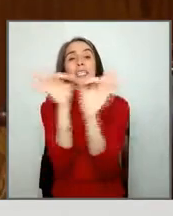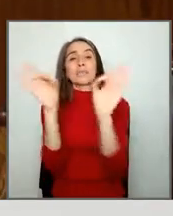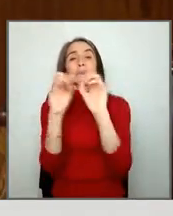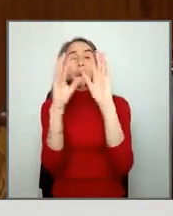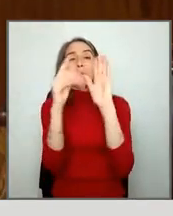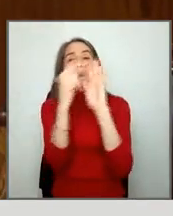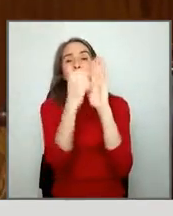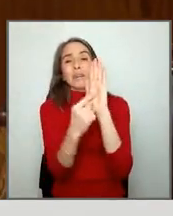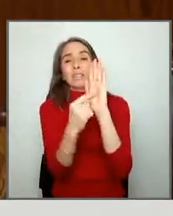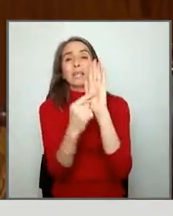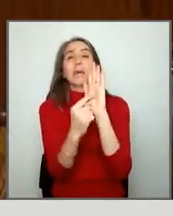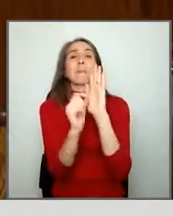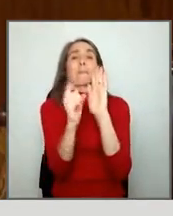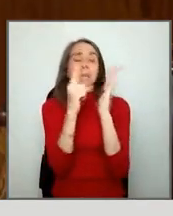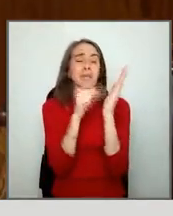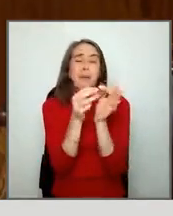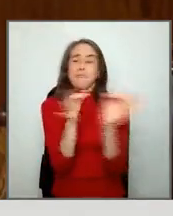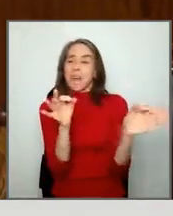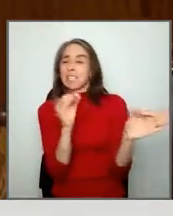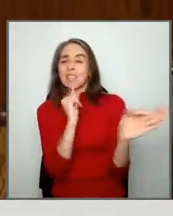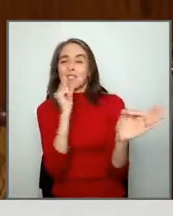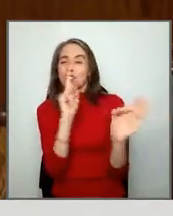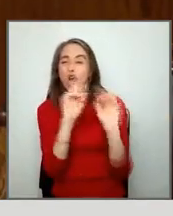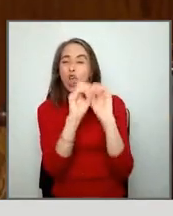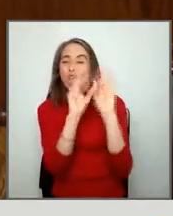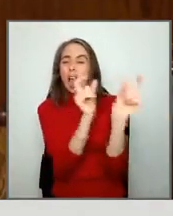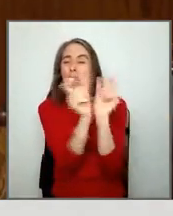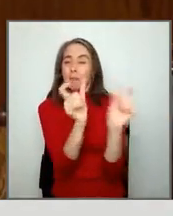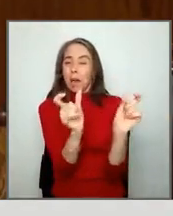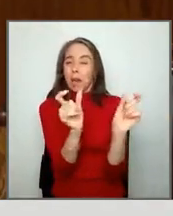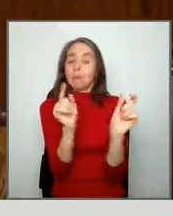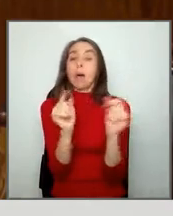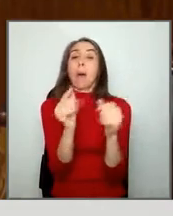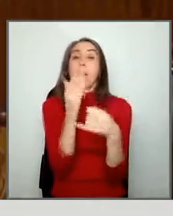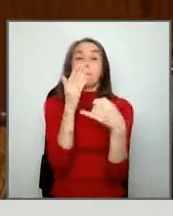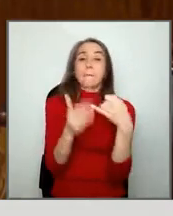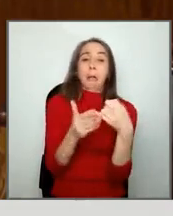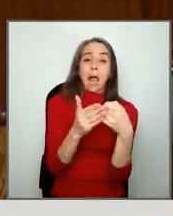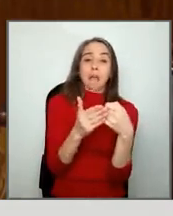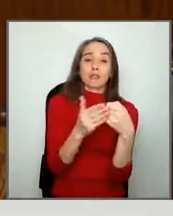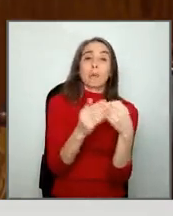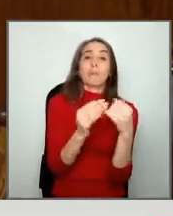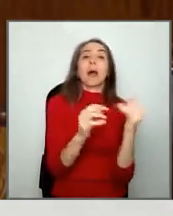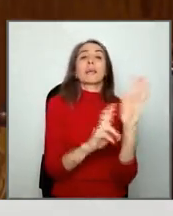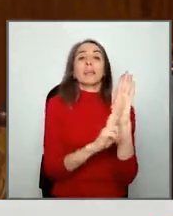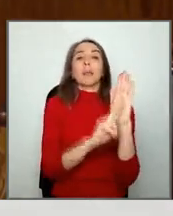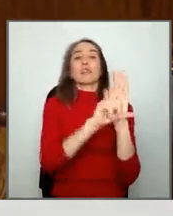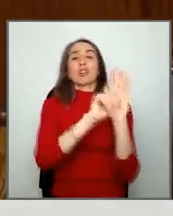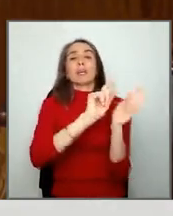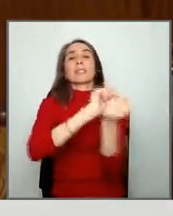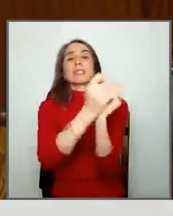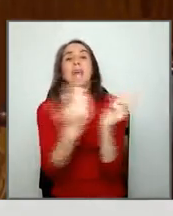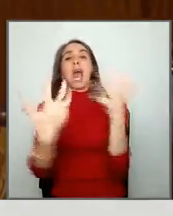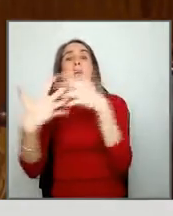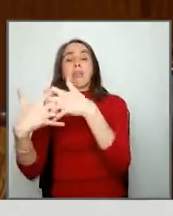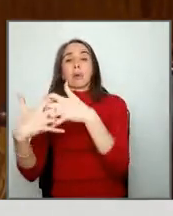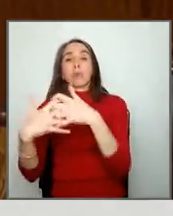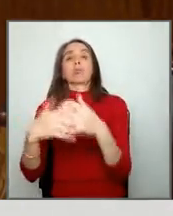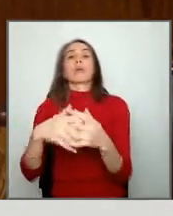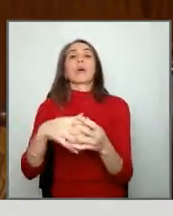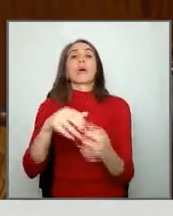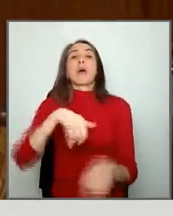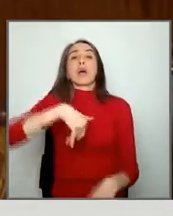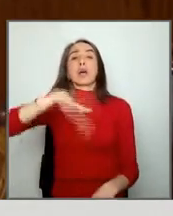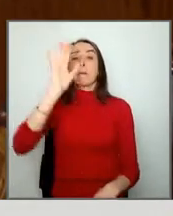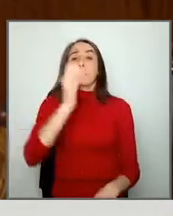original Estableciendo además un plazo para la adecuaciones que dispone por último se aprobó por mayoría de votos once